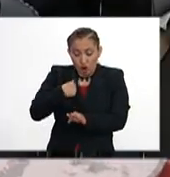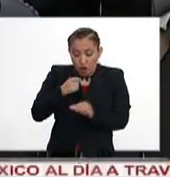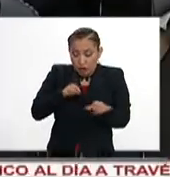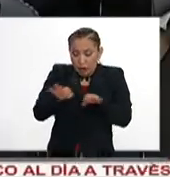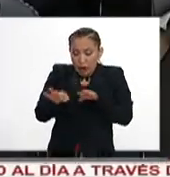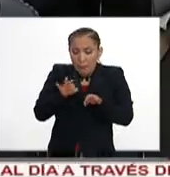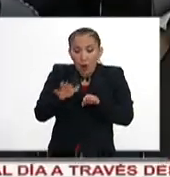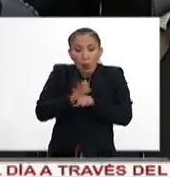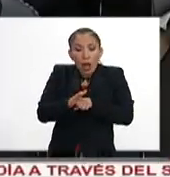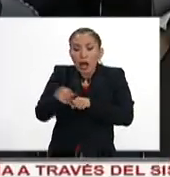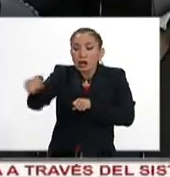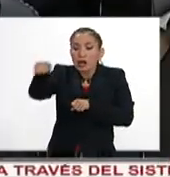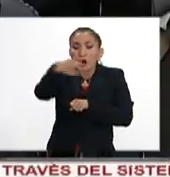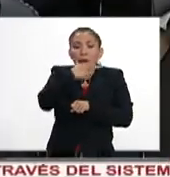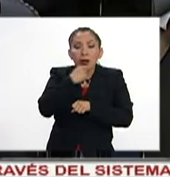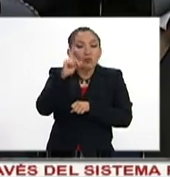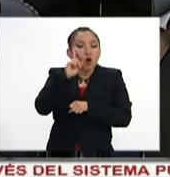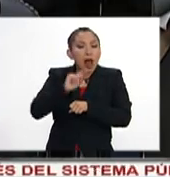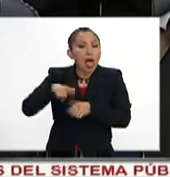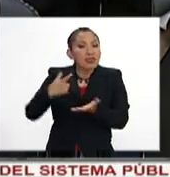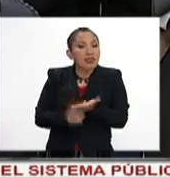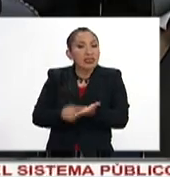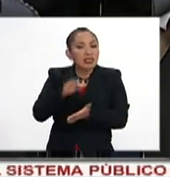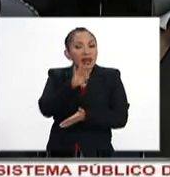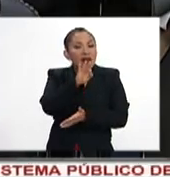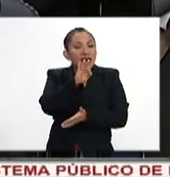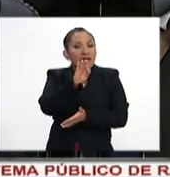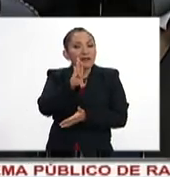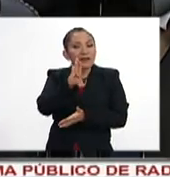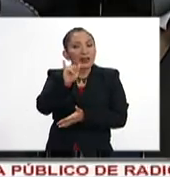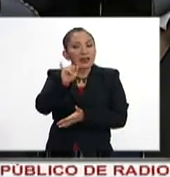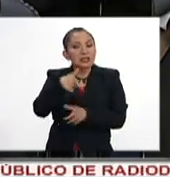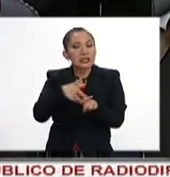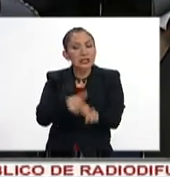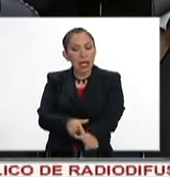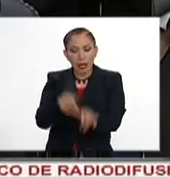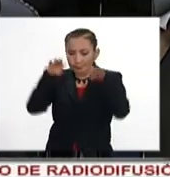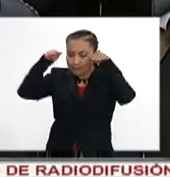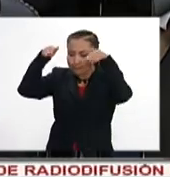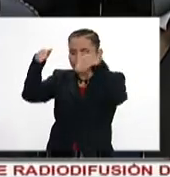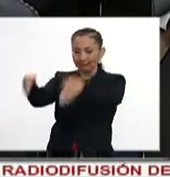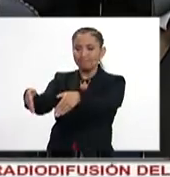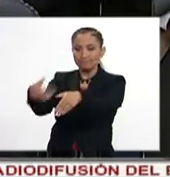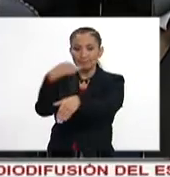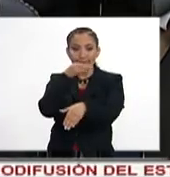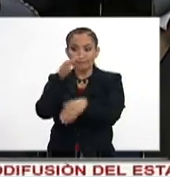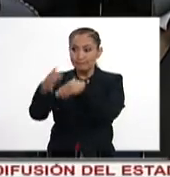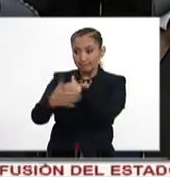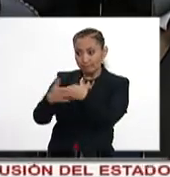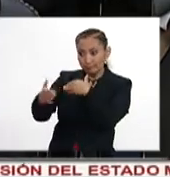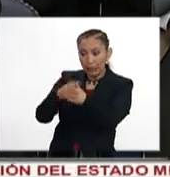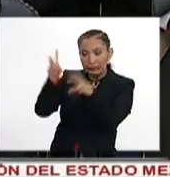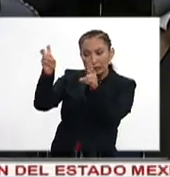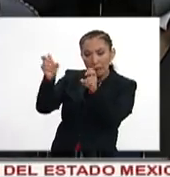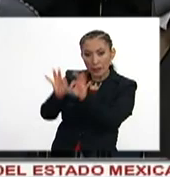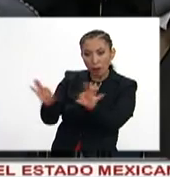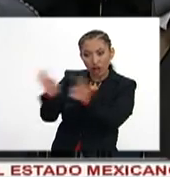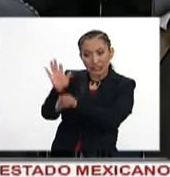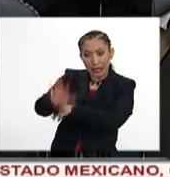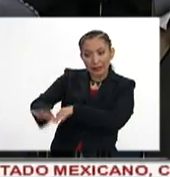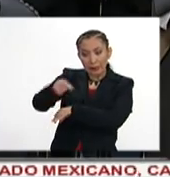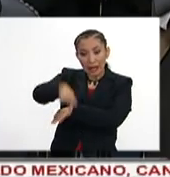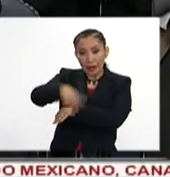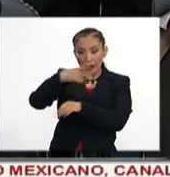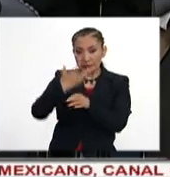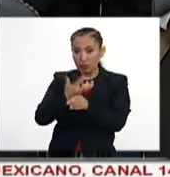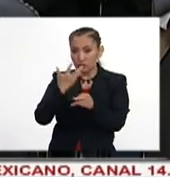es asegurar que los hombres y mujeres que trabajan para el FBI se mantengan enfocados en las amenazas y en los asuntos importantes para